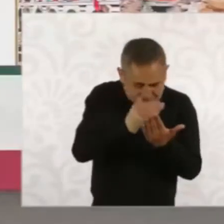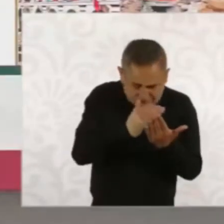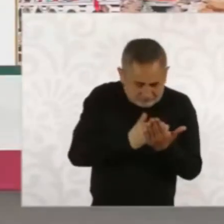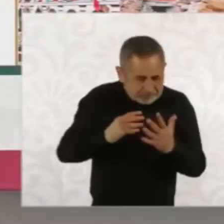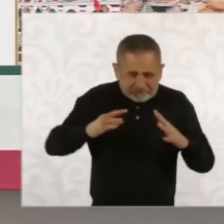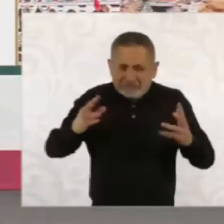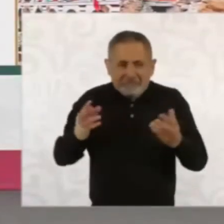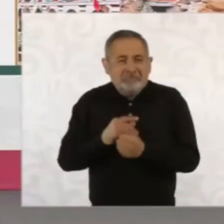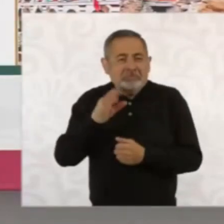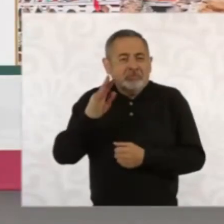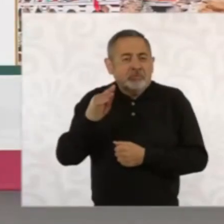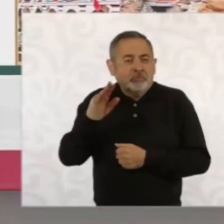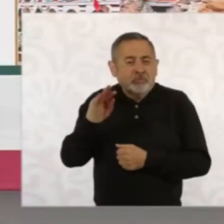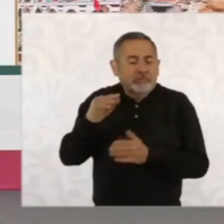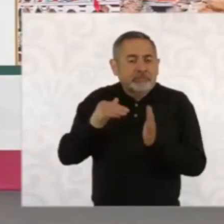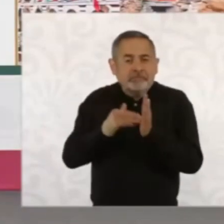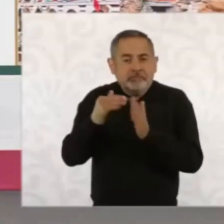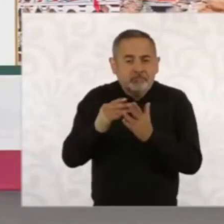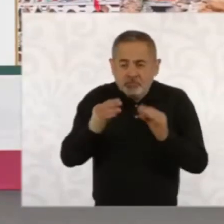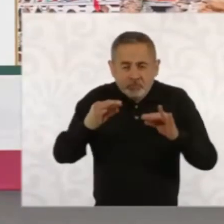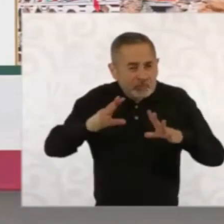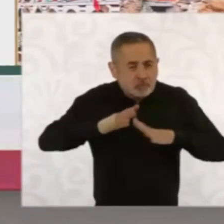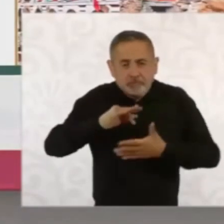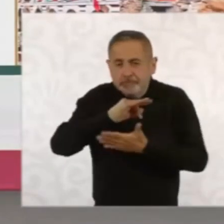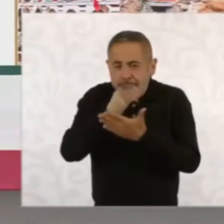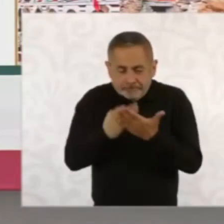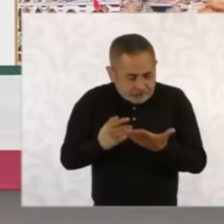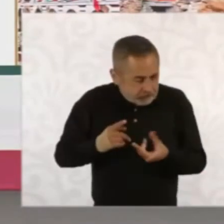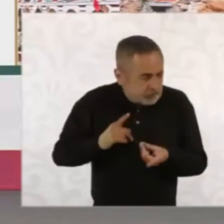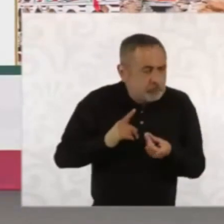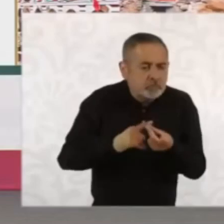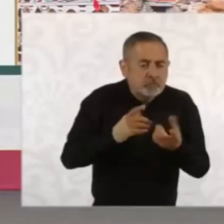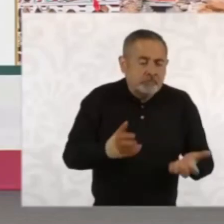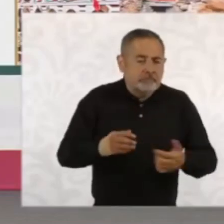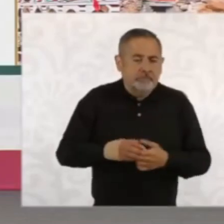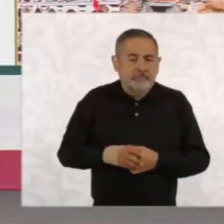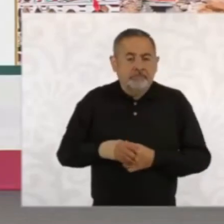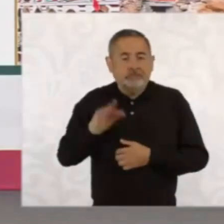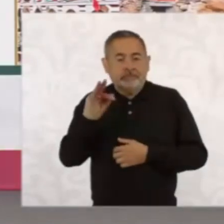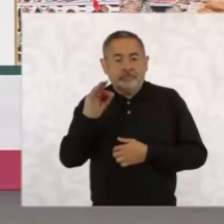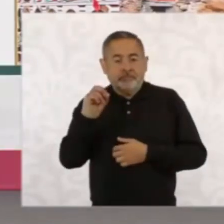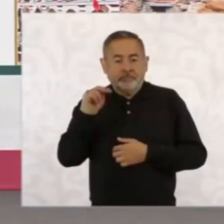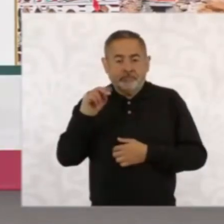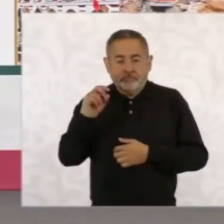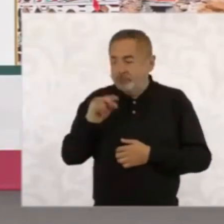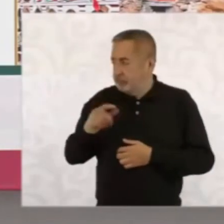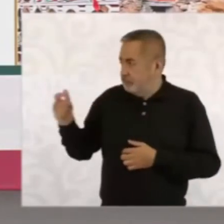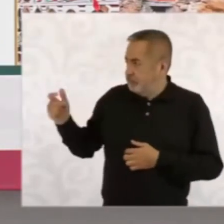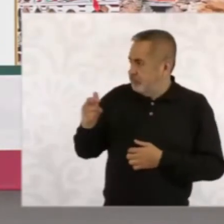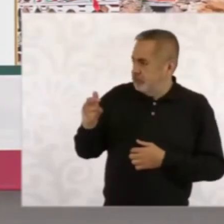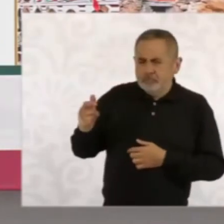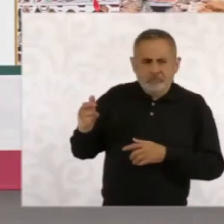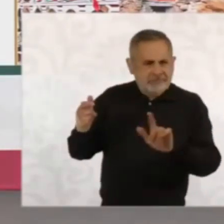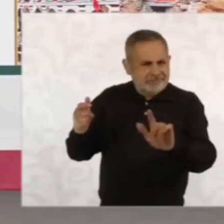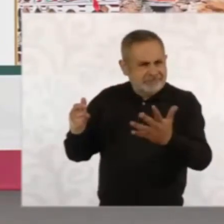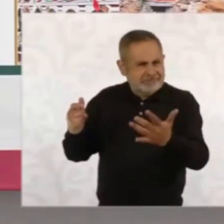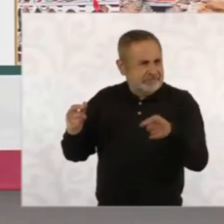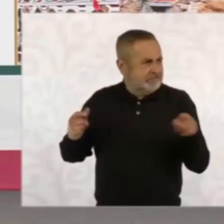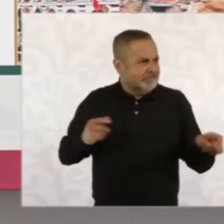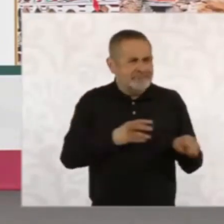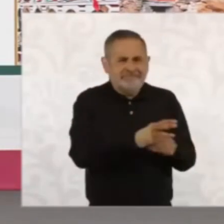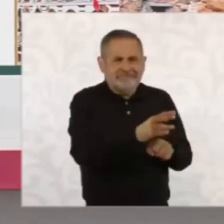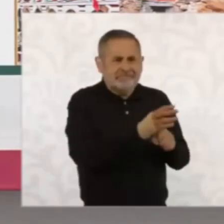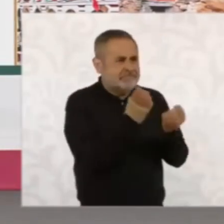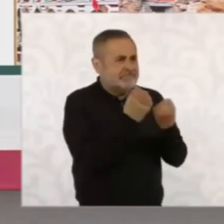justificaban. Luego también se usaban recursos del Fonden cuando había seguros institucionales,